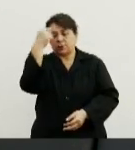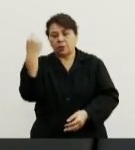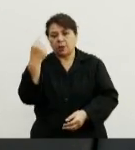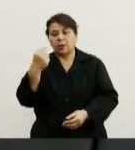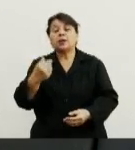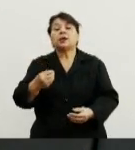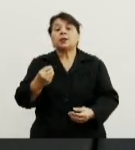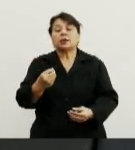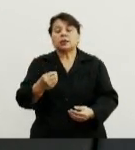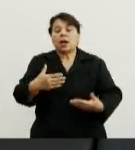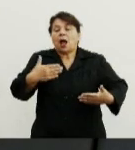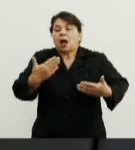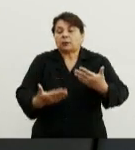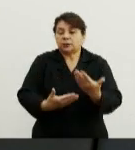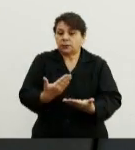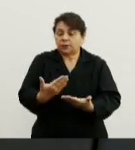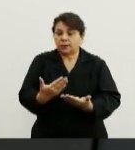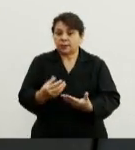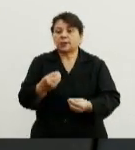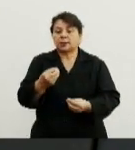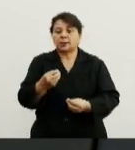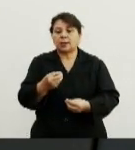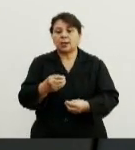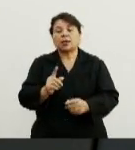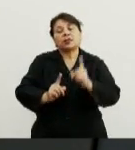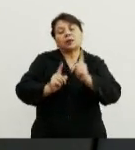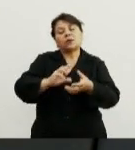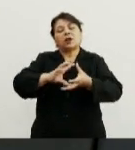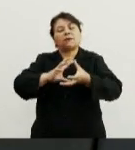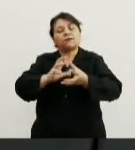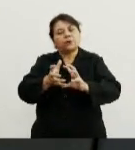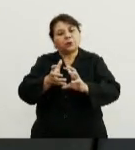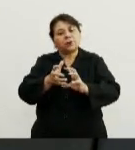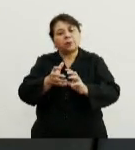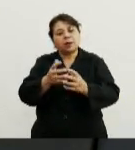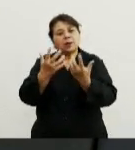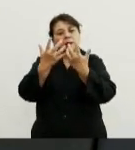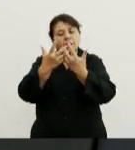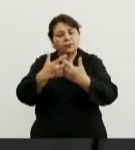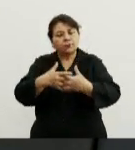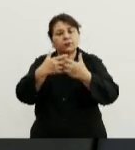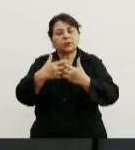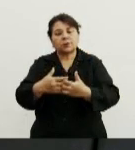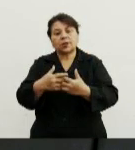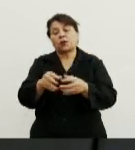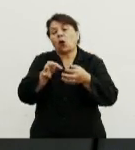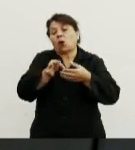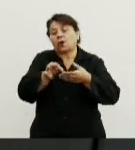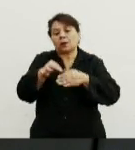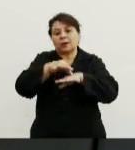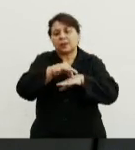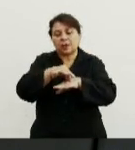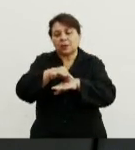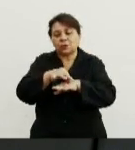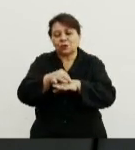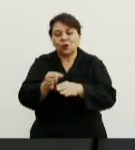acciones que antes han tenido de alguna manera una sincronización en cuanto a los esfuerzos que ambos gobiernos